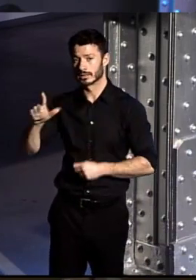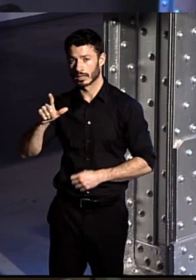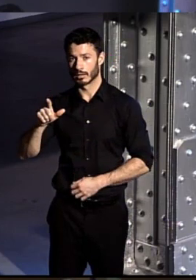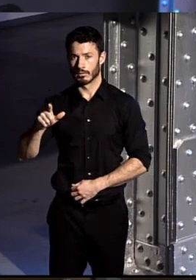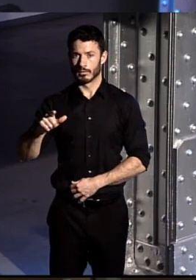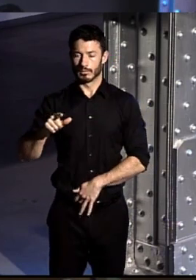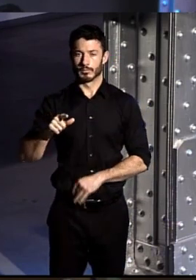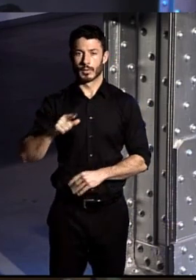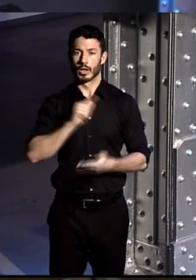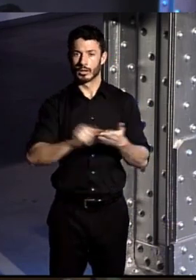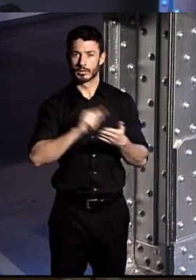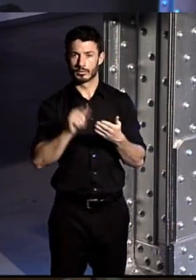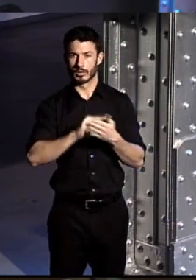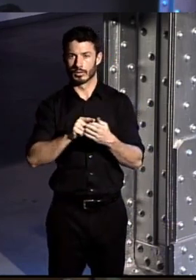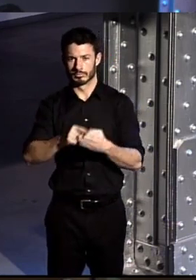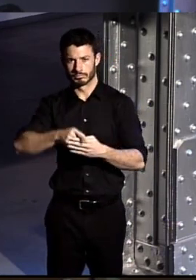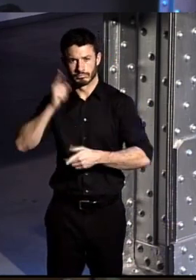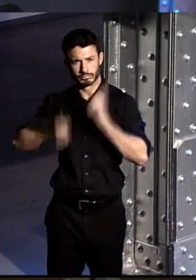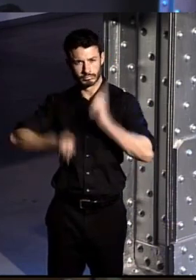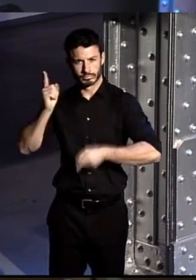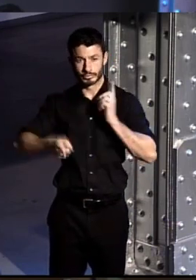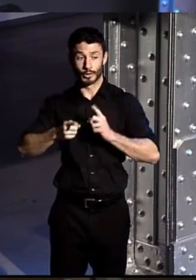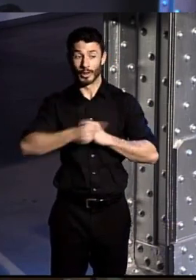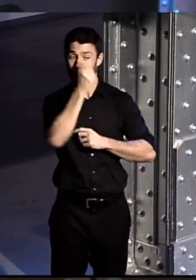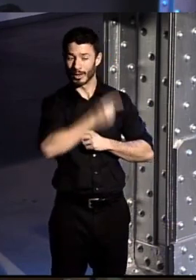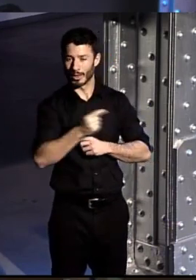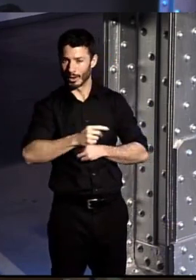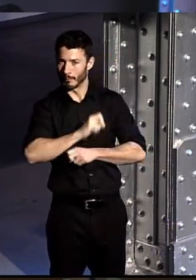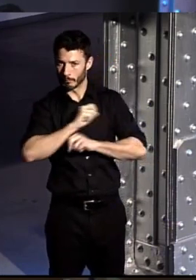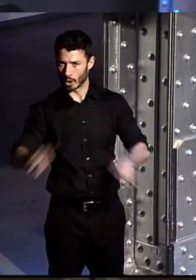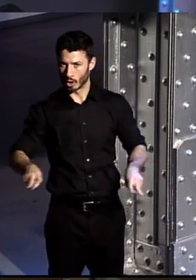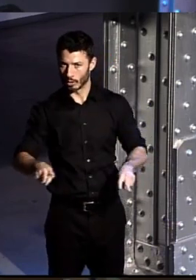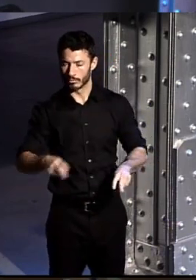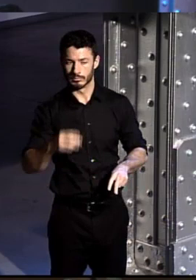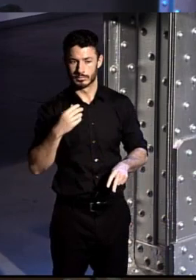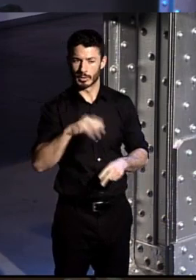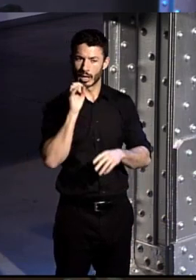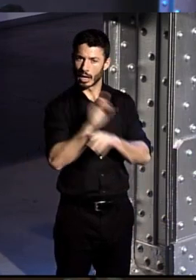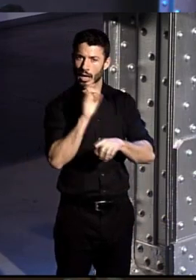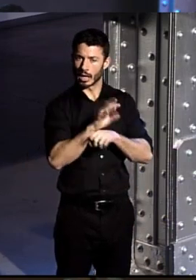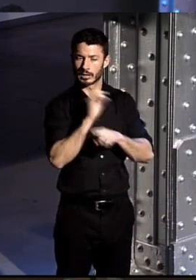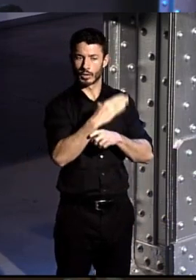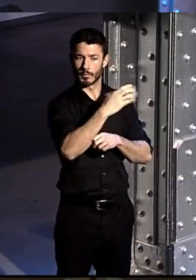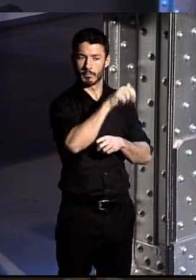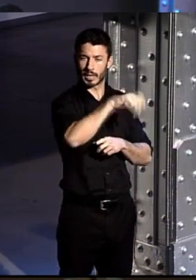sus escritores, con los ilustradores todavía lo era más. He leído también algunas de las cartas que mantiene, sobre todo con